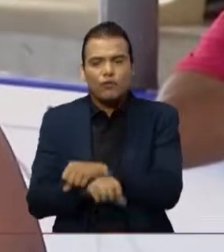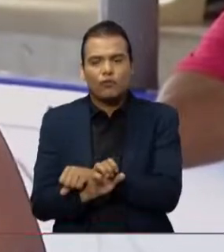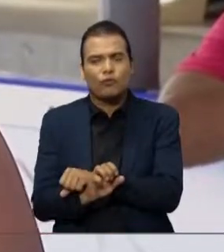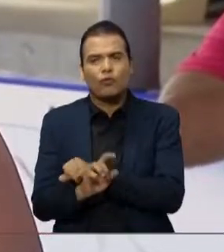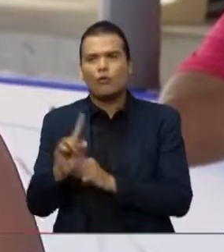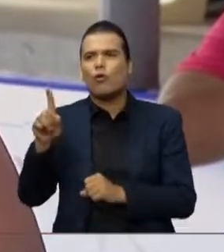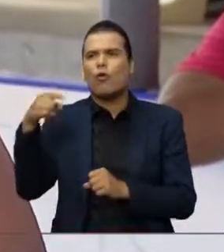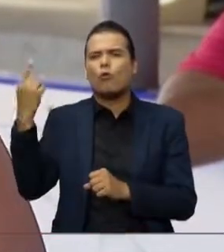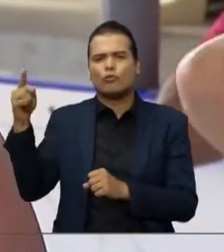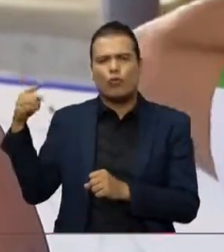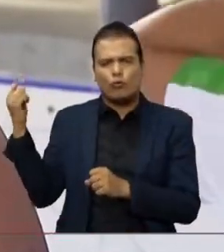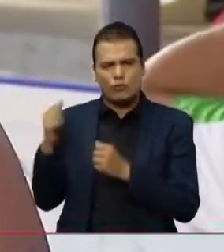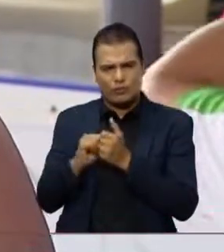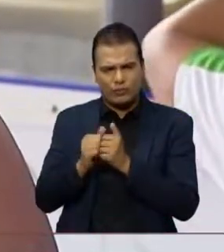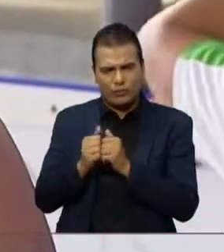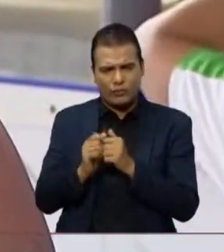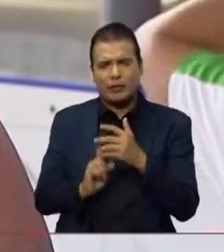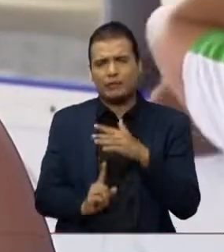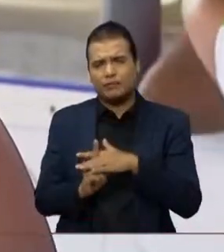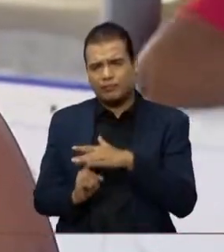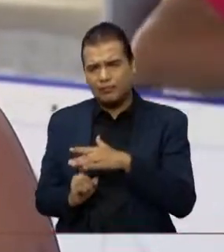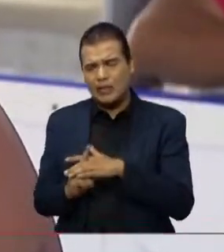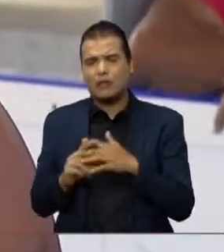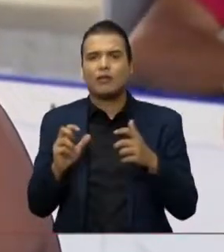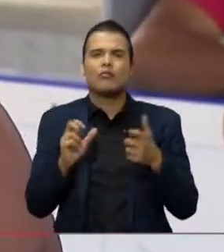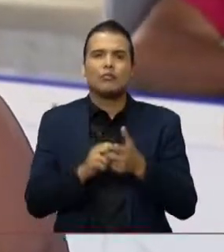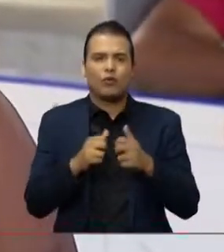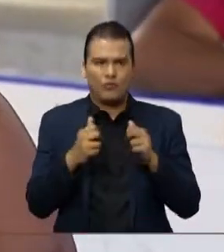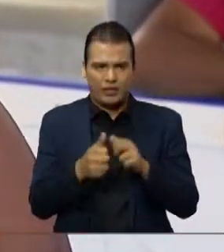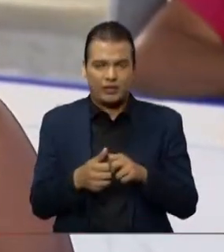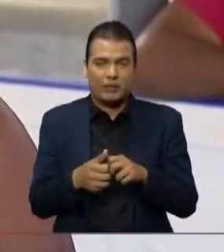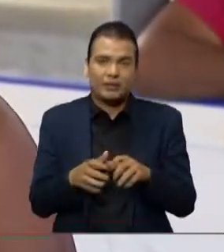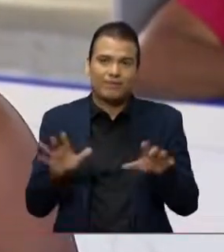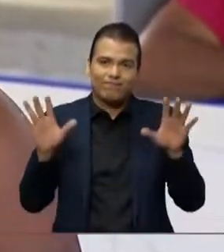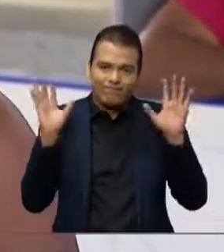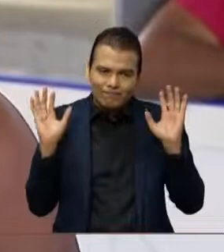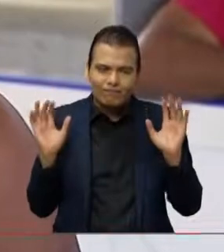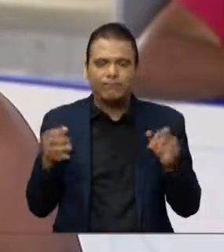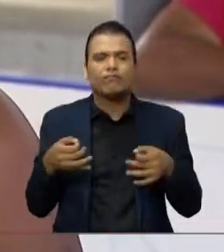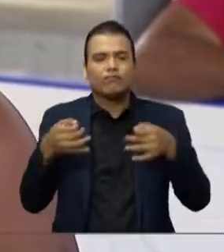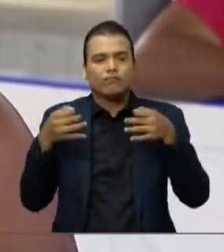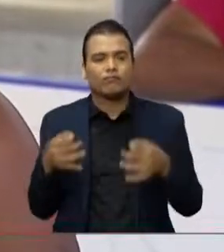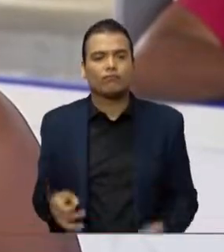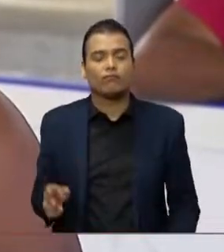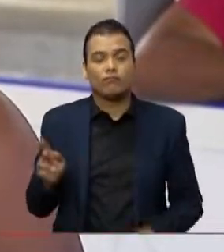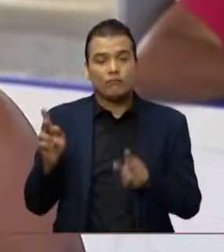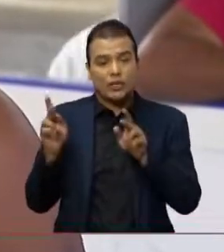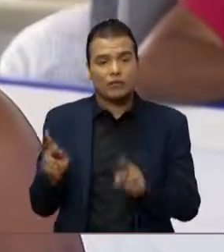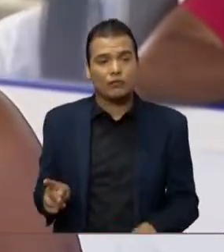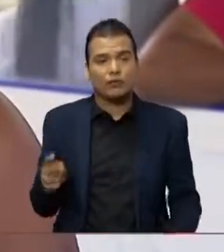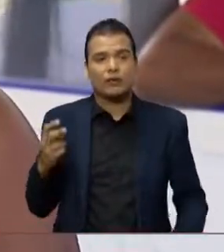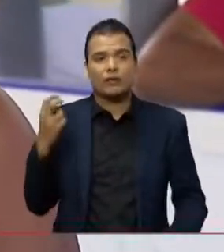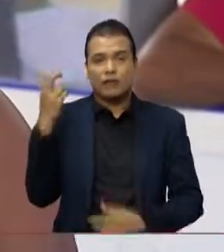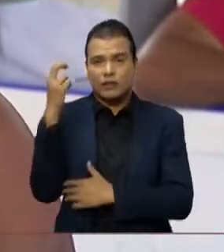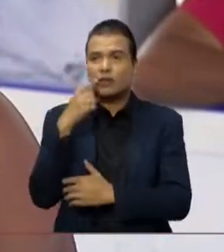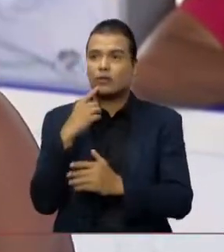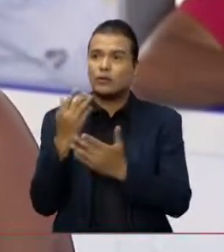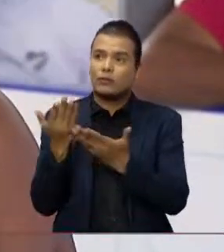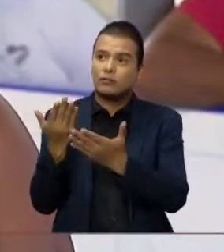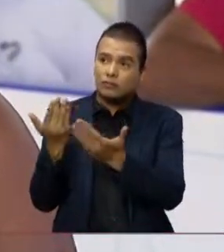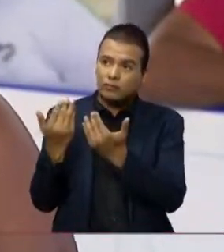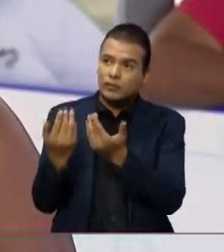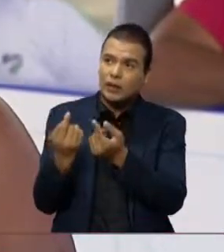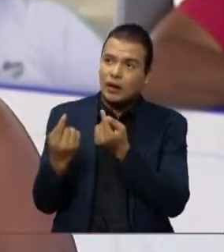en otros deportes que tenemos esas dificultades, y es para que el fiscal, y he pedido cita con el señor fiscal